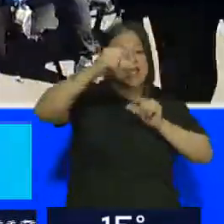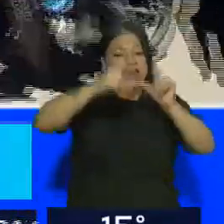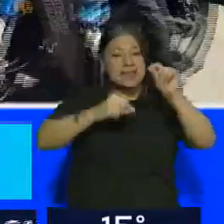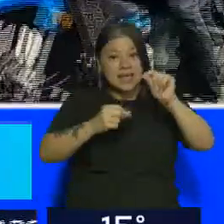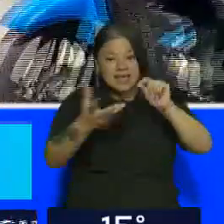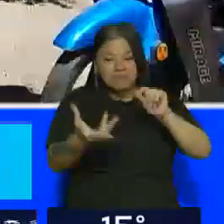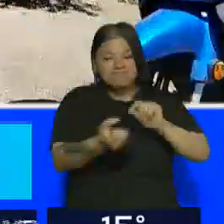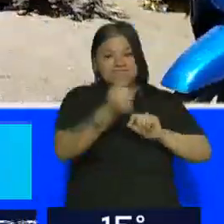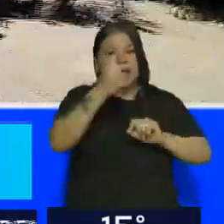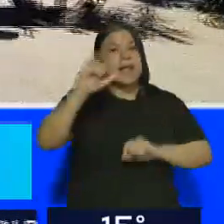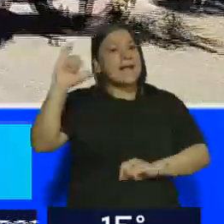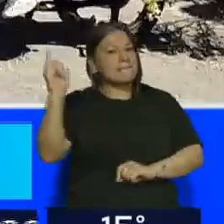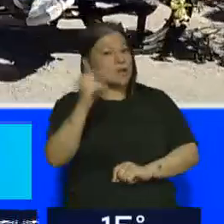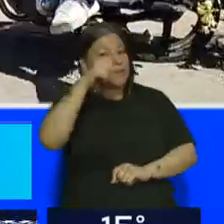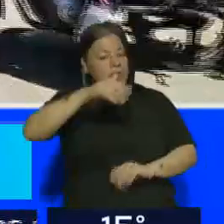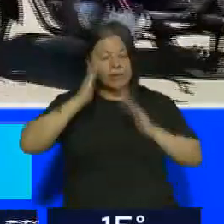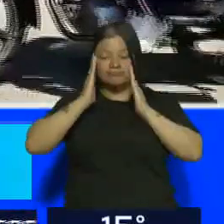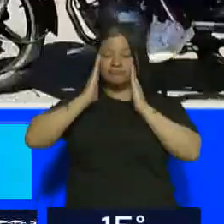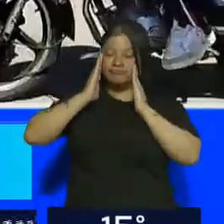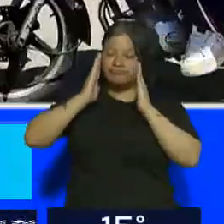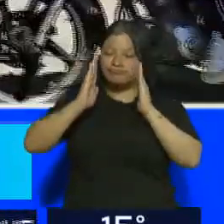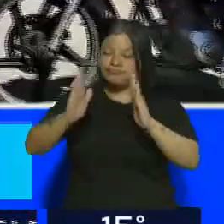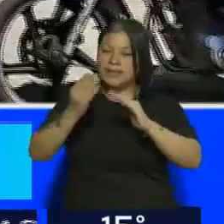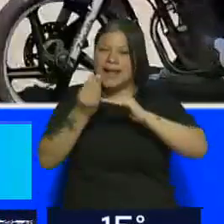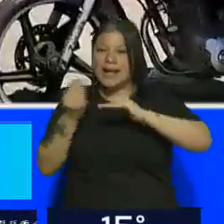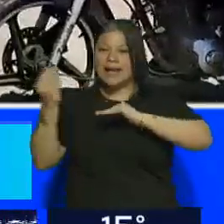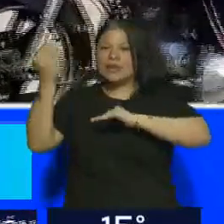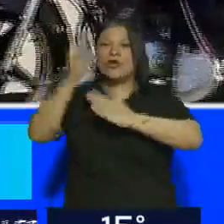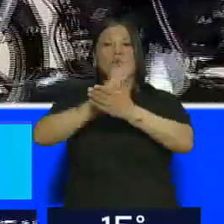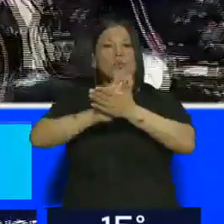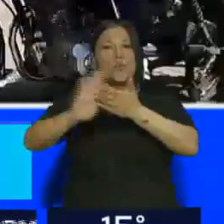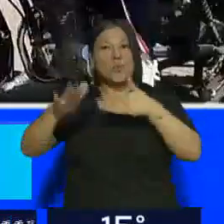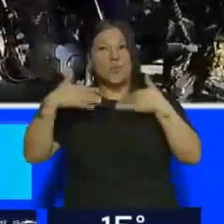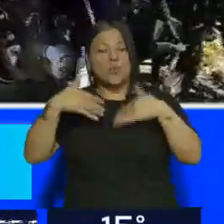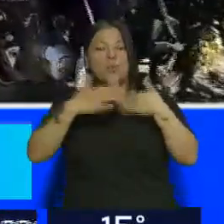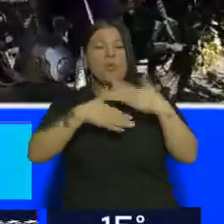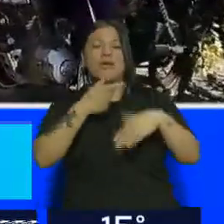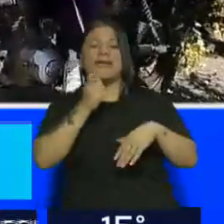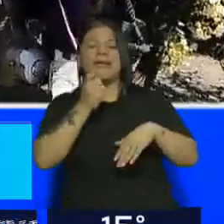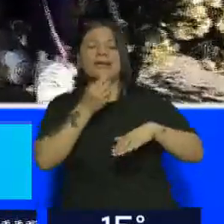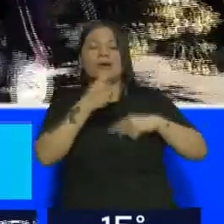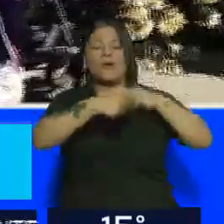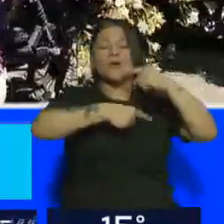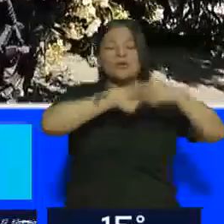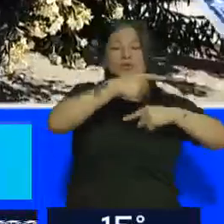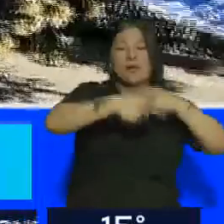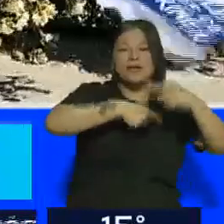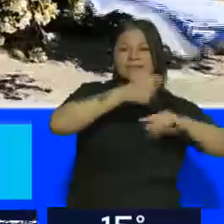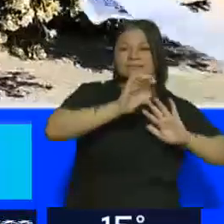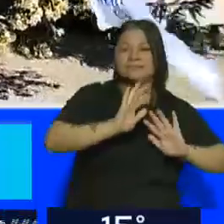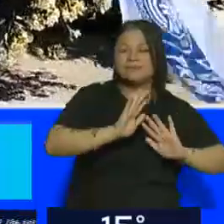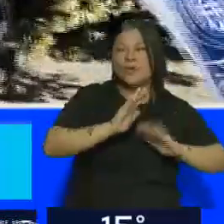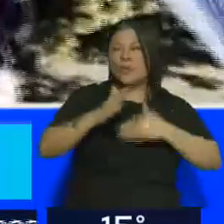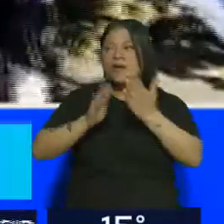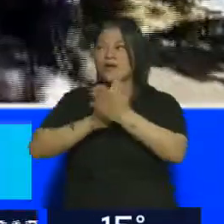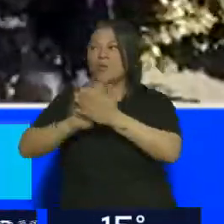se consagraron campeones, pero hay que pensar en una nueva categoría. ¿Qué jugadores se quedarán? ¿Cuáles son los que tendrán que llegar para